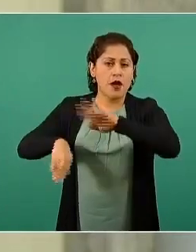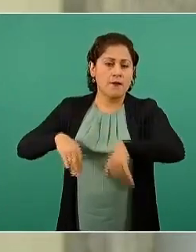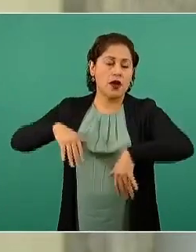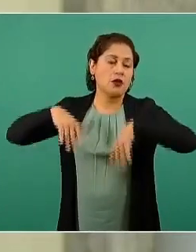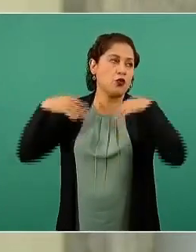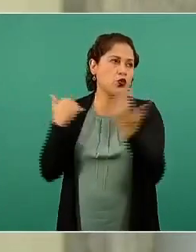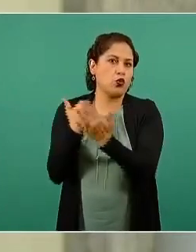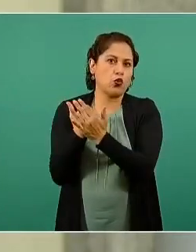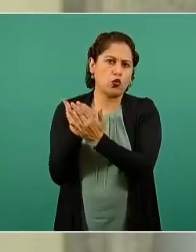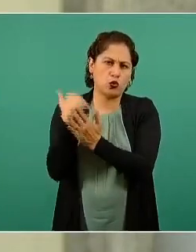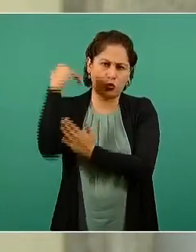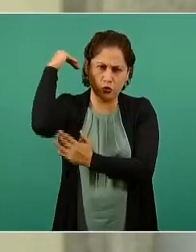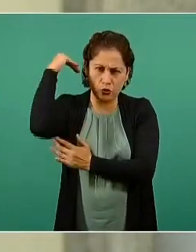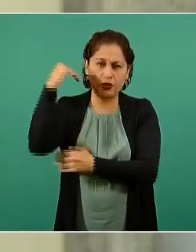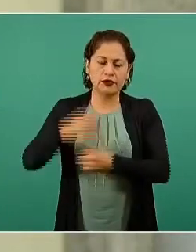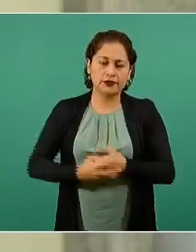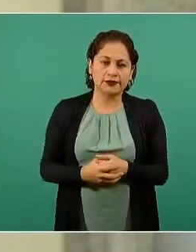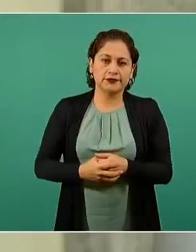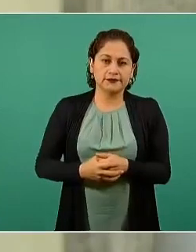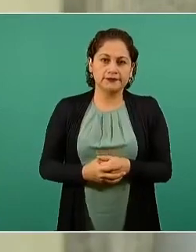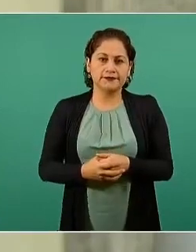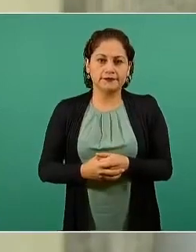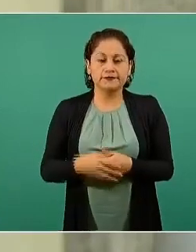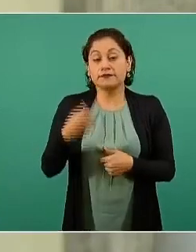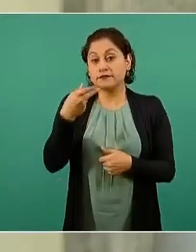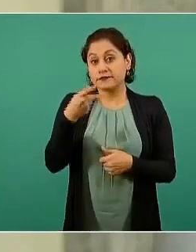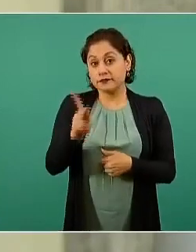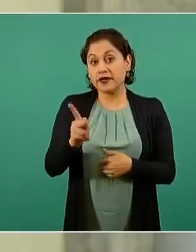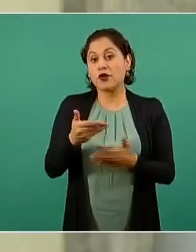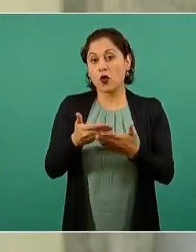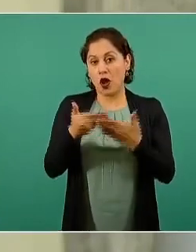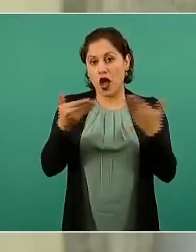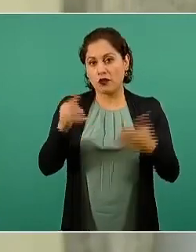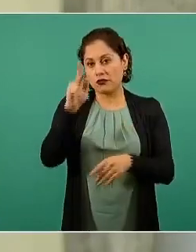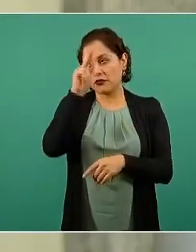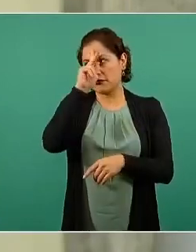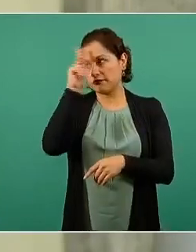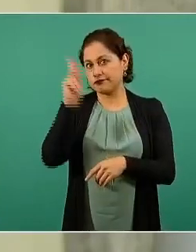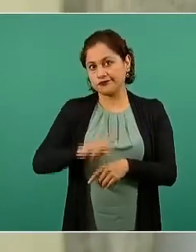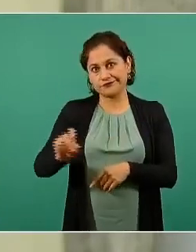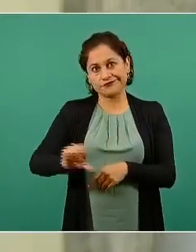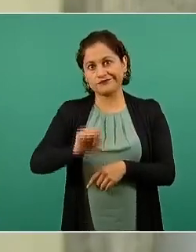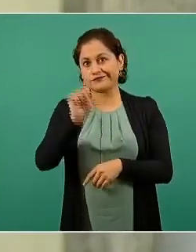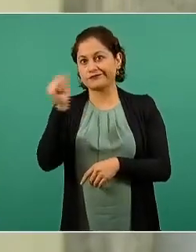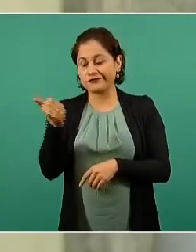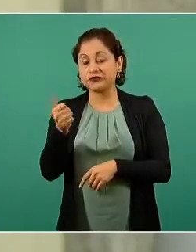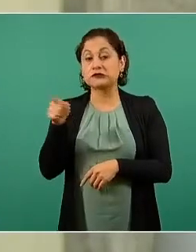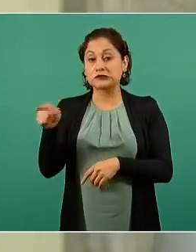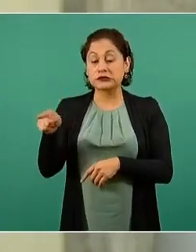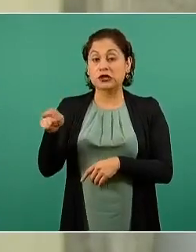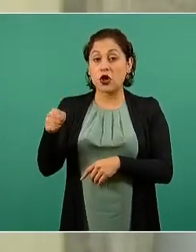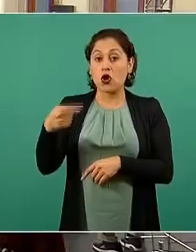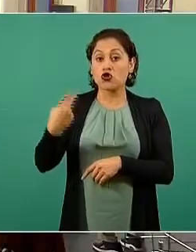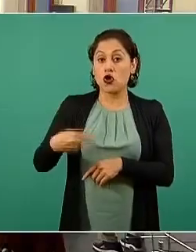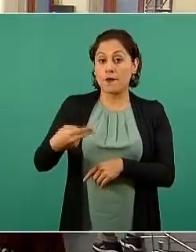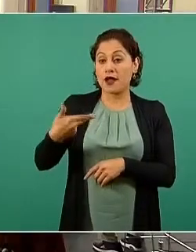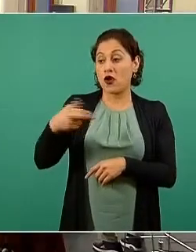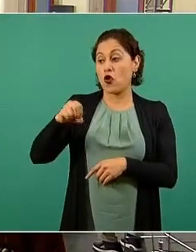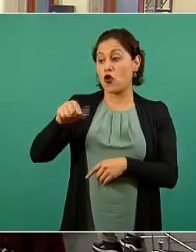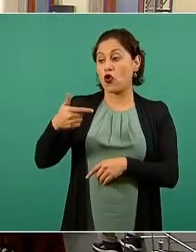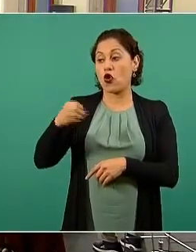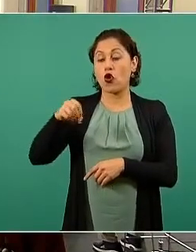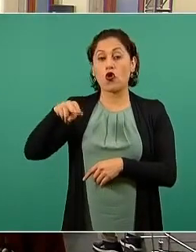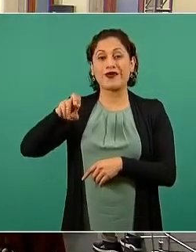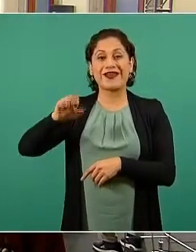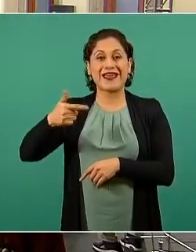consecuencia del COVID-19. Pero ahora surge otro monstruo, por así decirlo, el hongo negro. En México, ¿qué